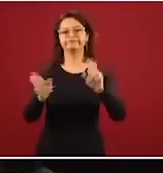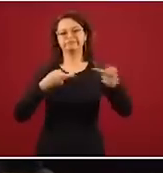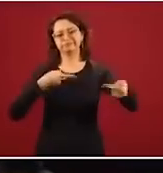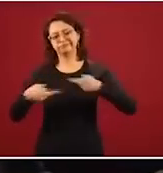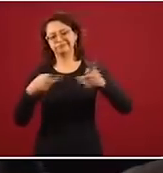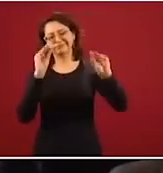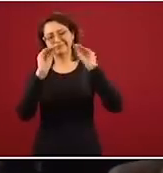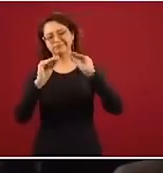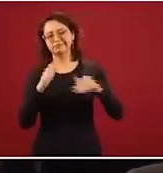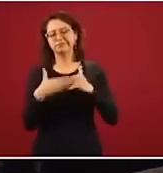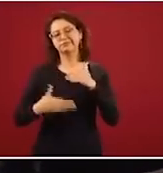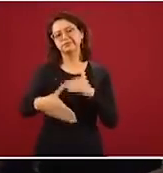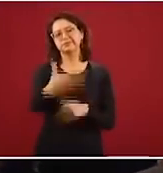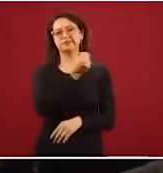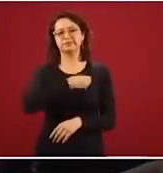de salud,